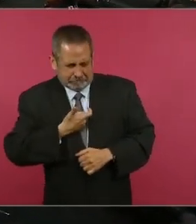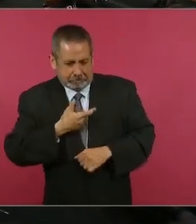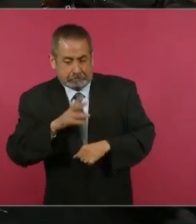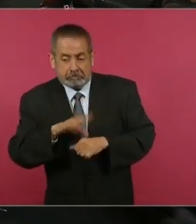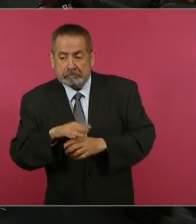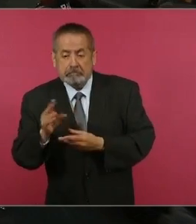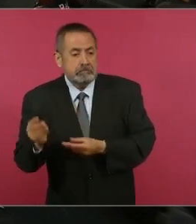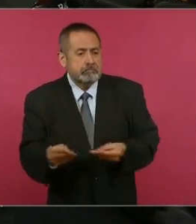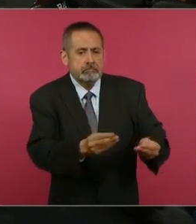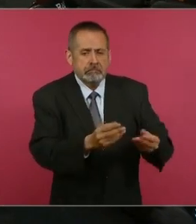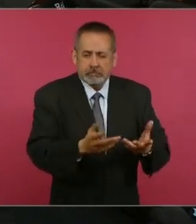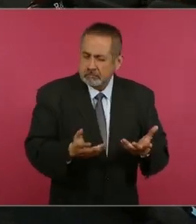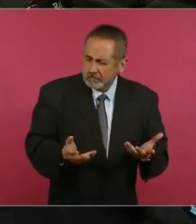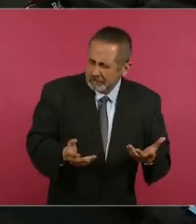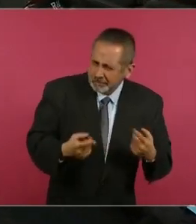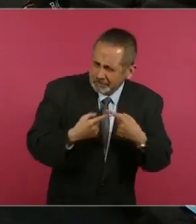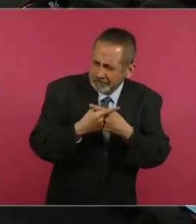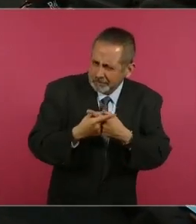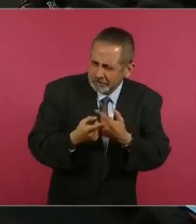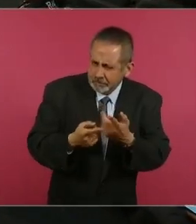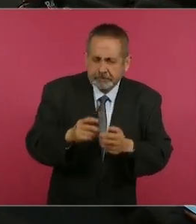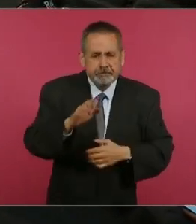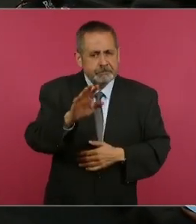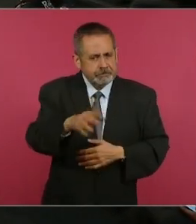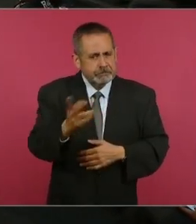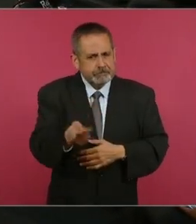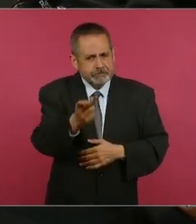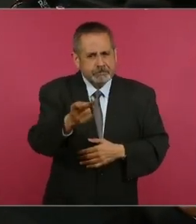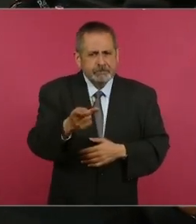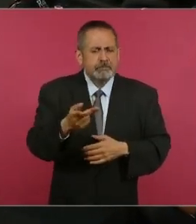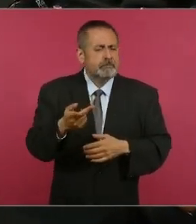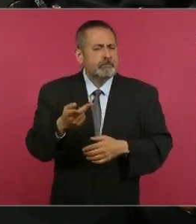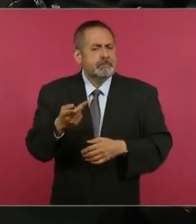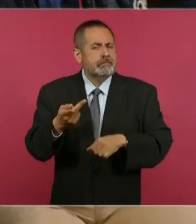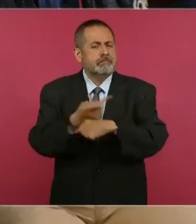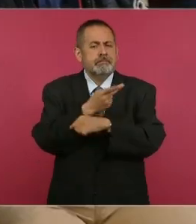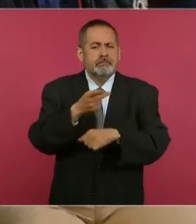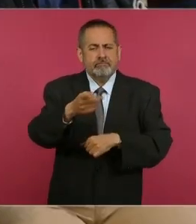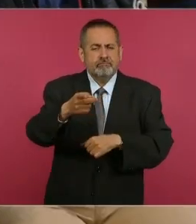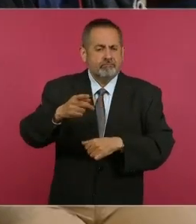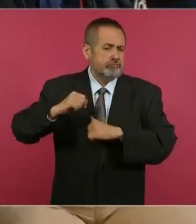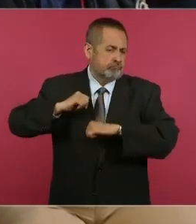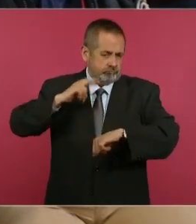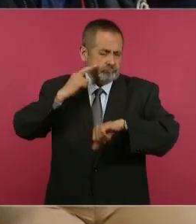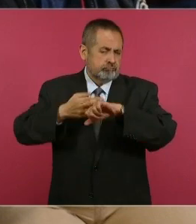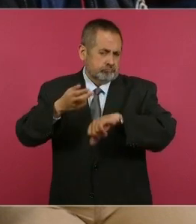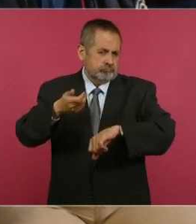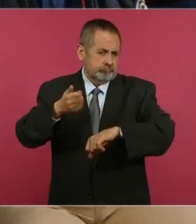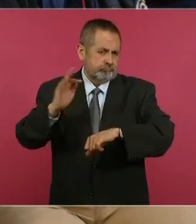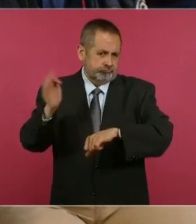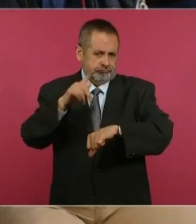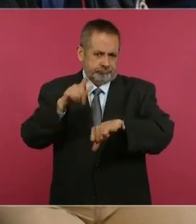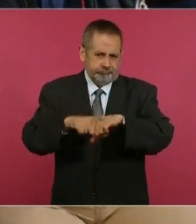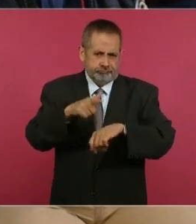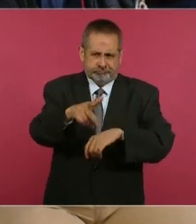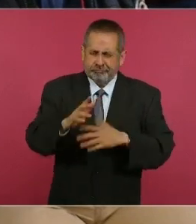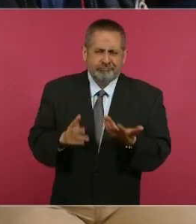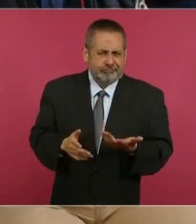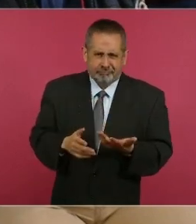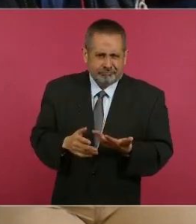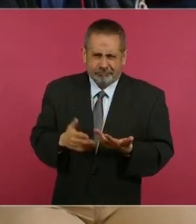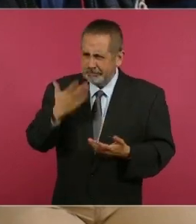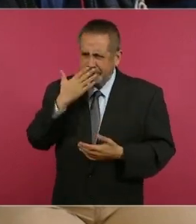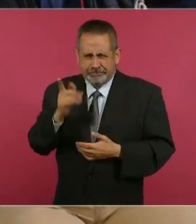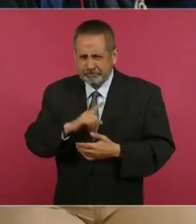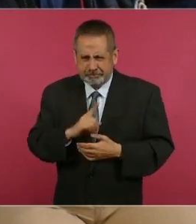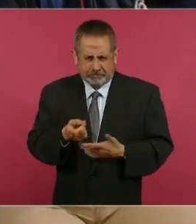su administración pues para tratar de pues anular